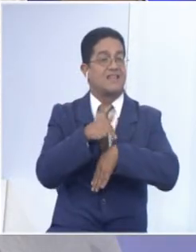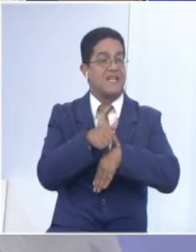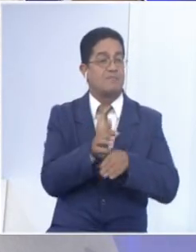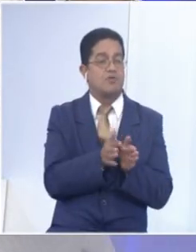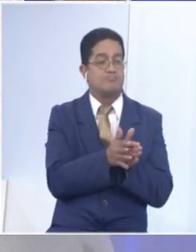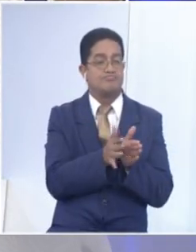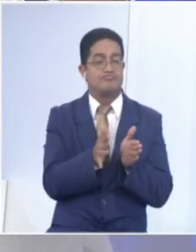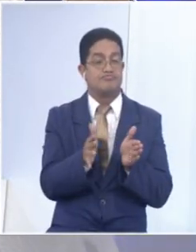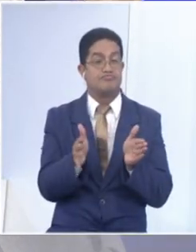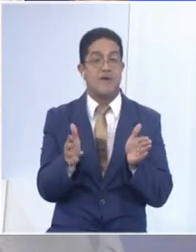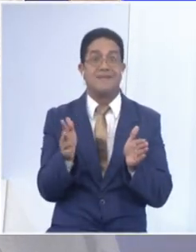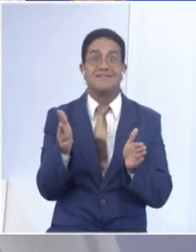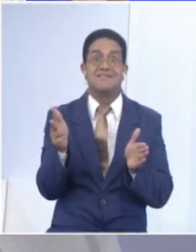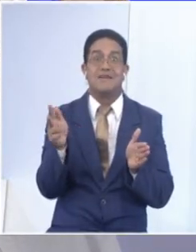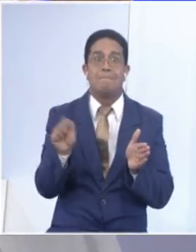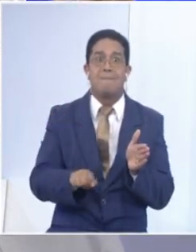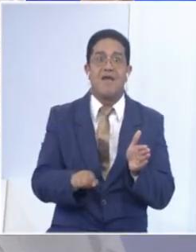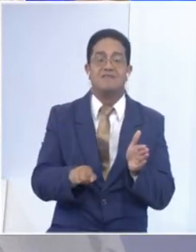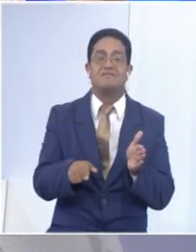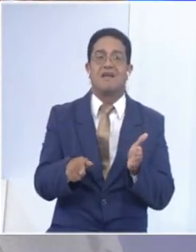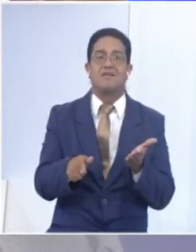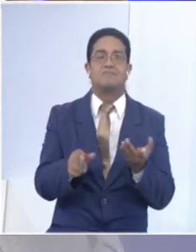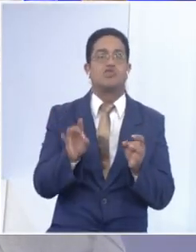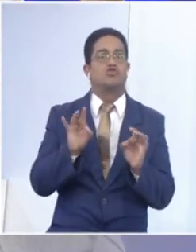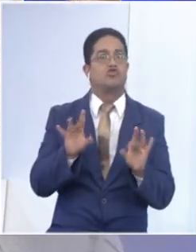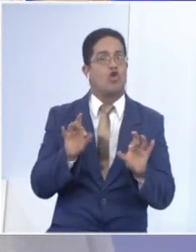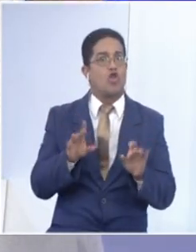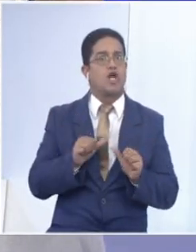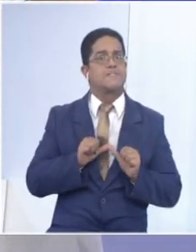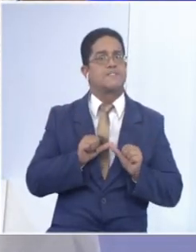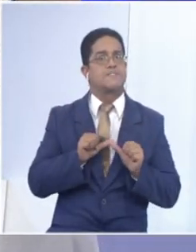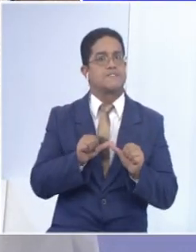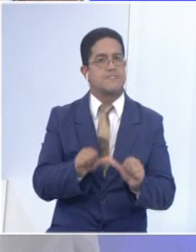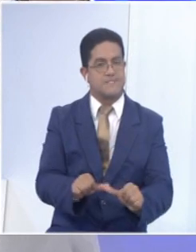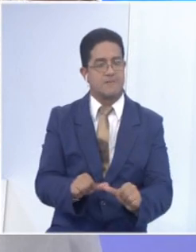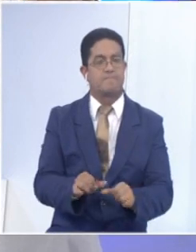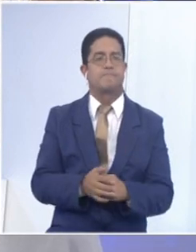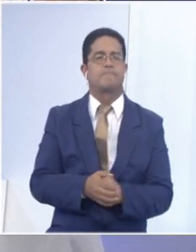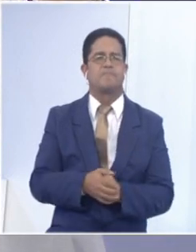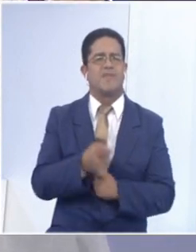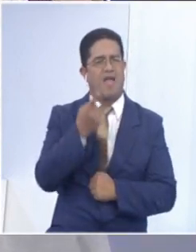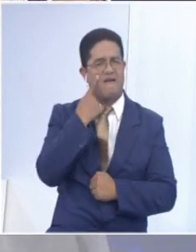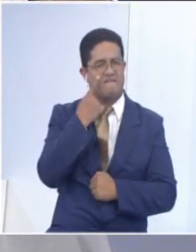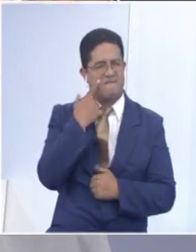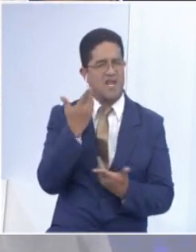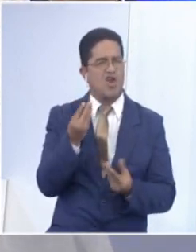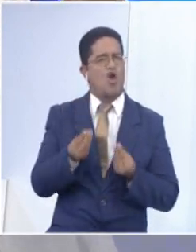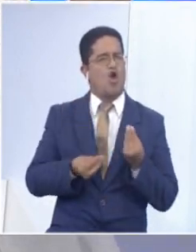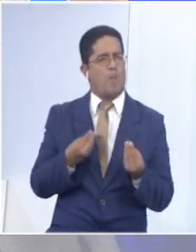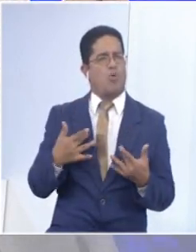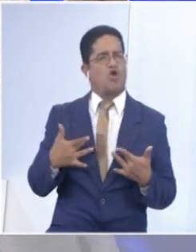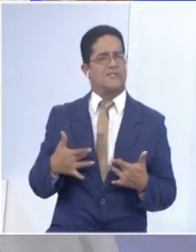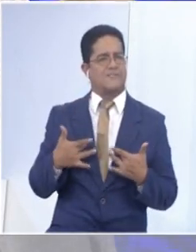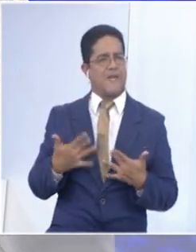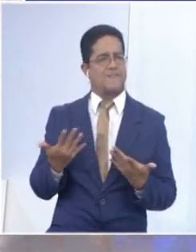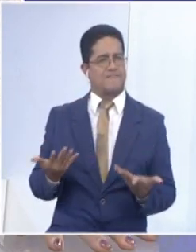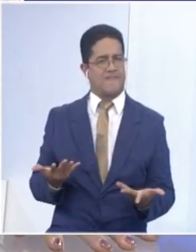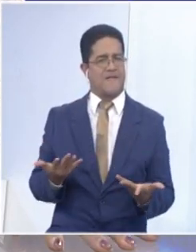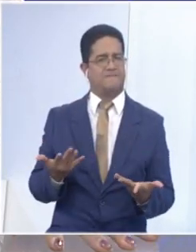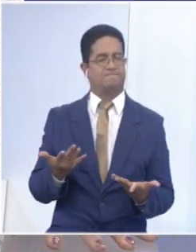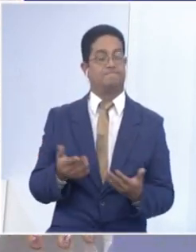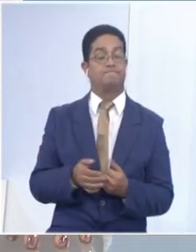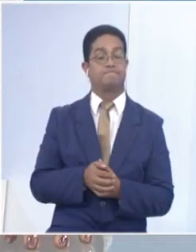pasa de los 3 meses, ese dolor que no se quita, que persiste, pero vamos a ver qué tipo de malestar es lo que se refiere en la